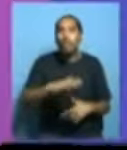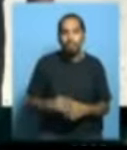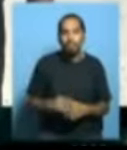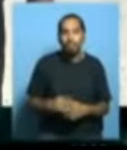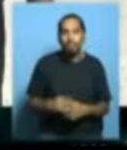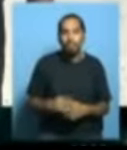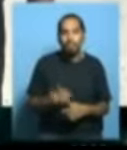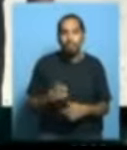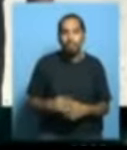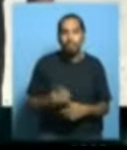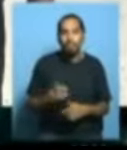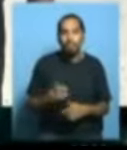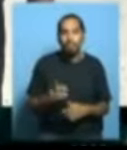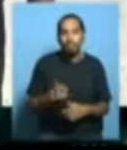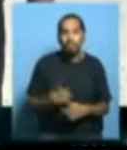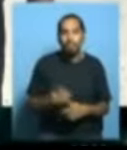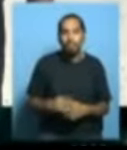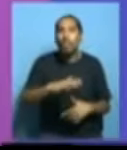las fuerzas que llegan